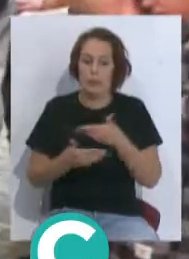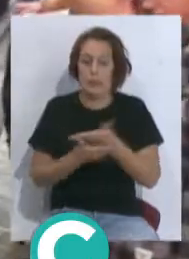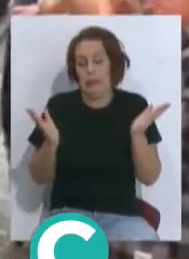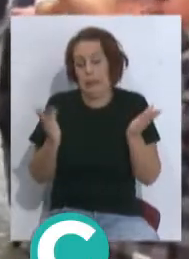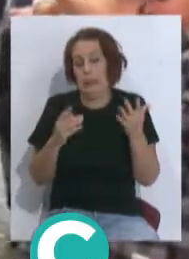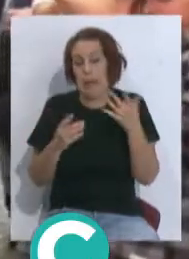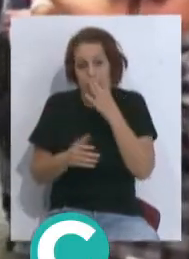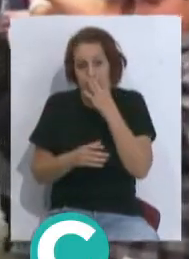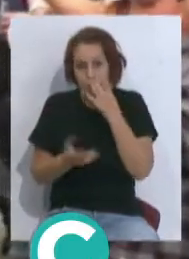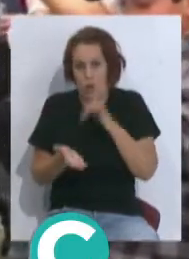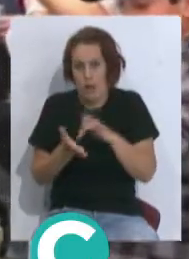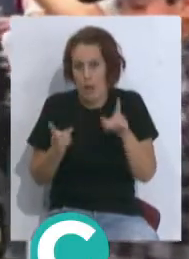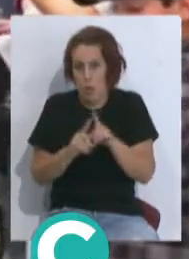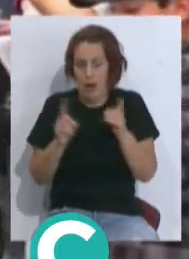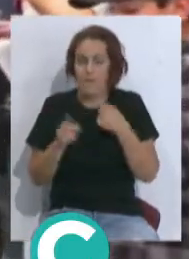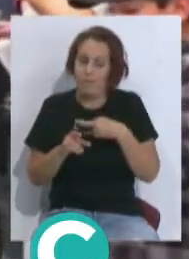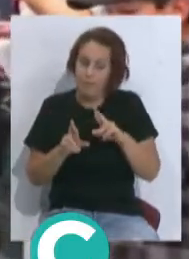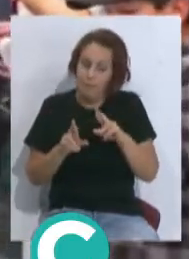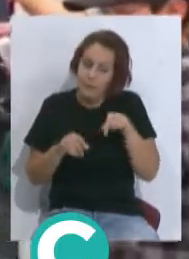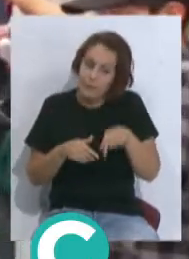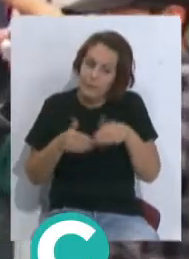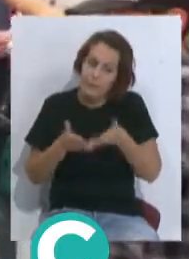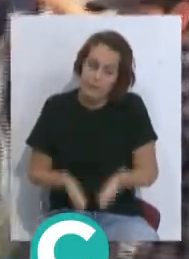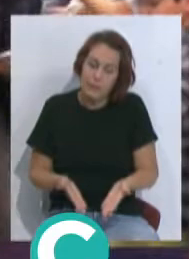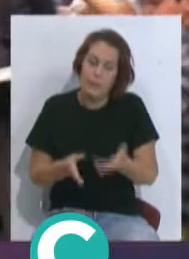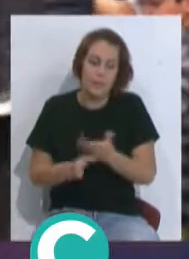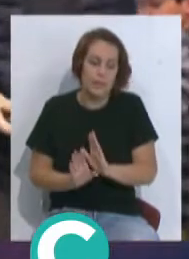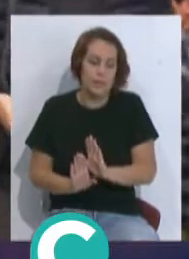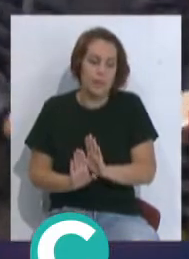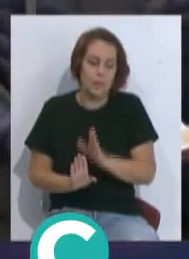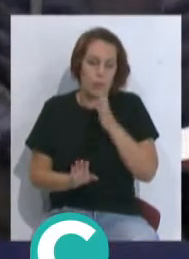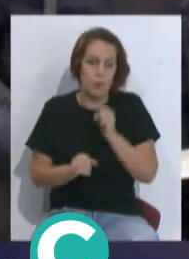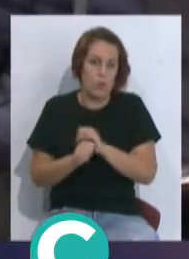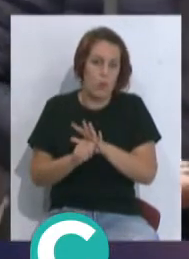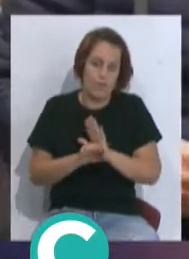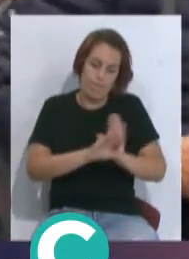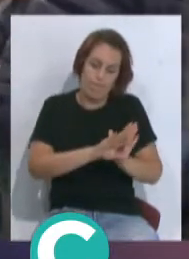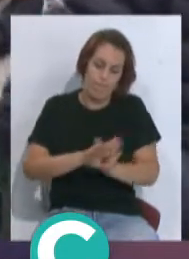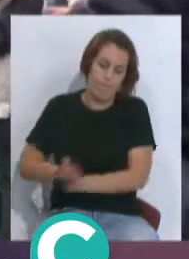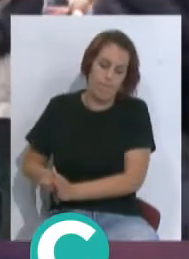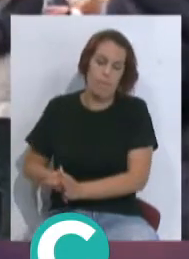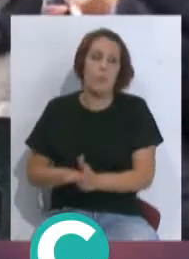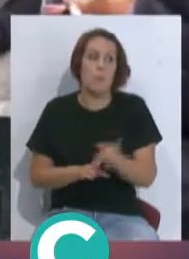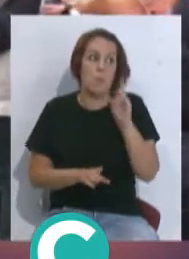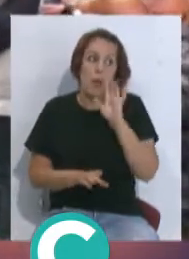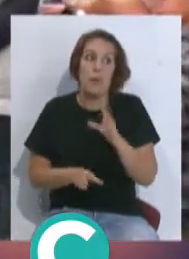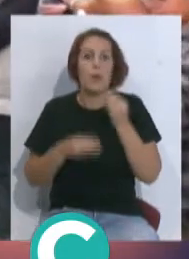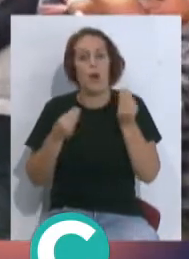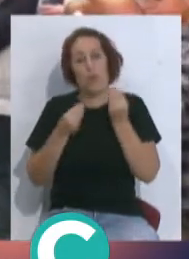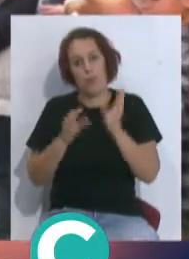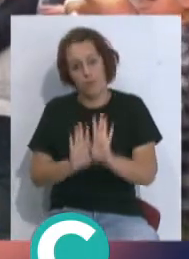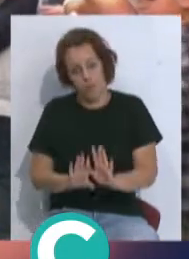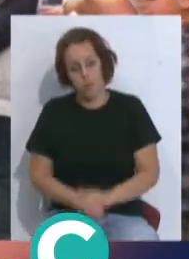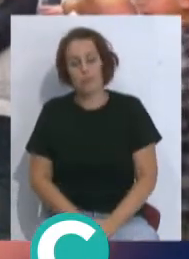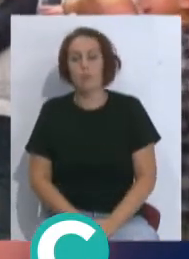sea, esperemos que se quede aquí ya, pero por el tema del coronavirus, ¿no? Que ya pase de una vez, que parece que vamos mejor. Vamos a darlo